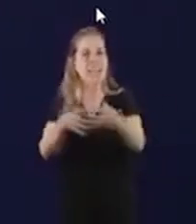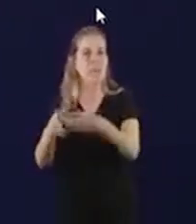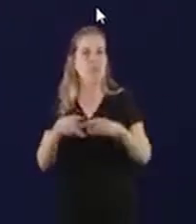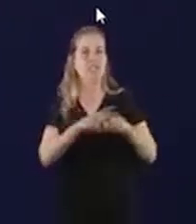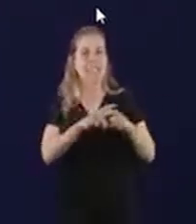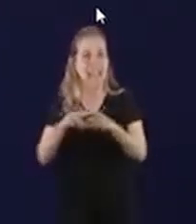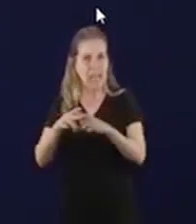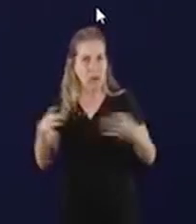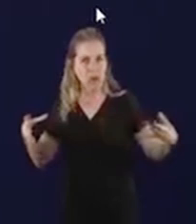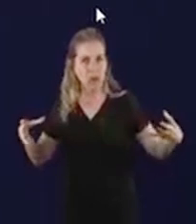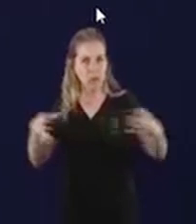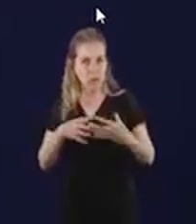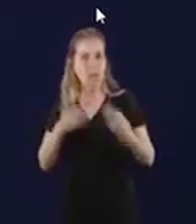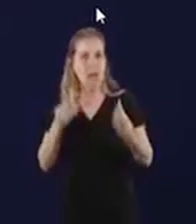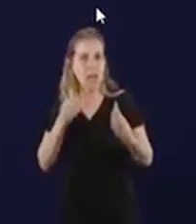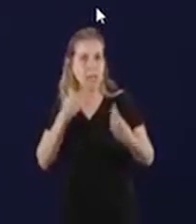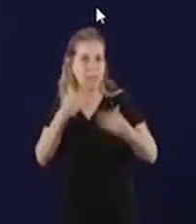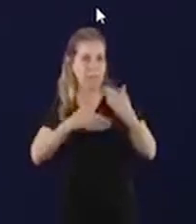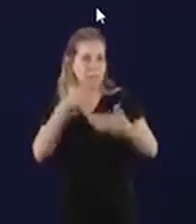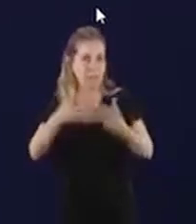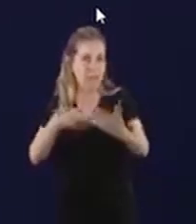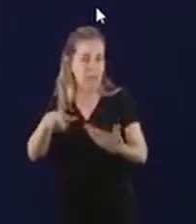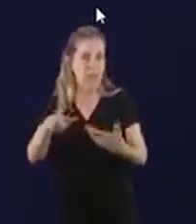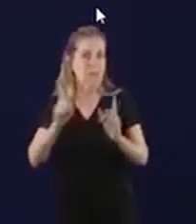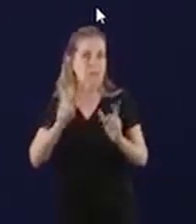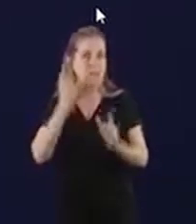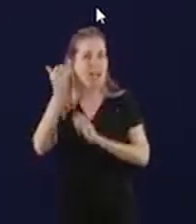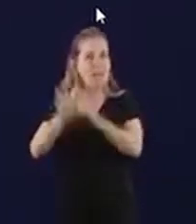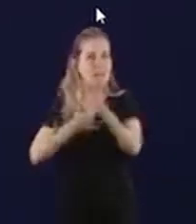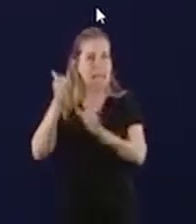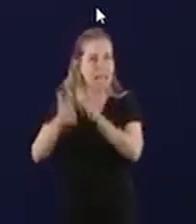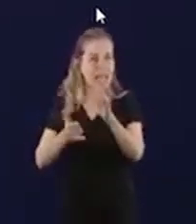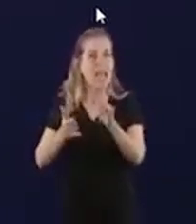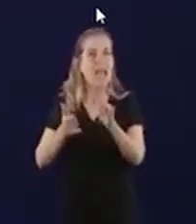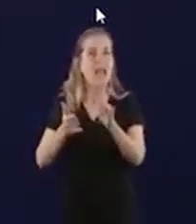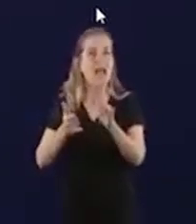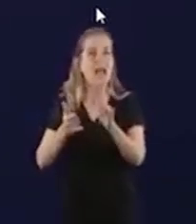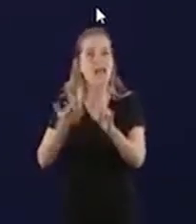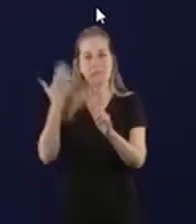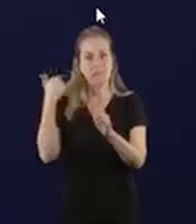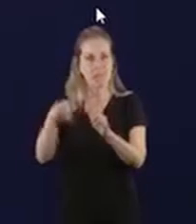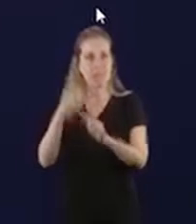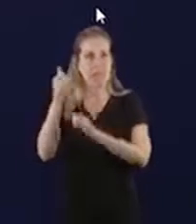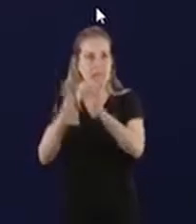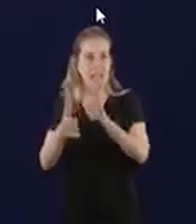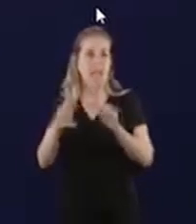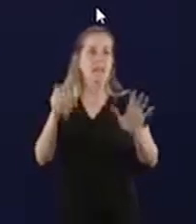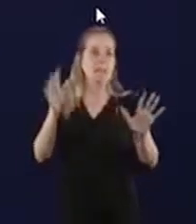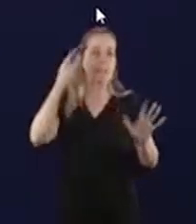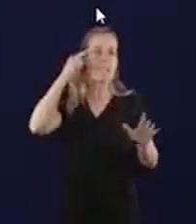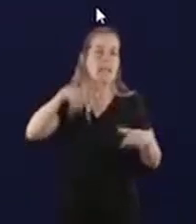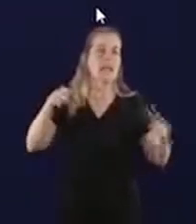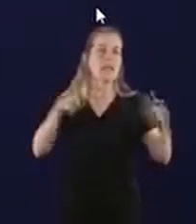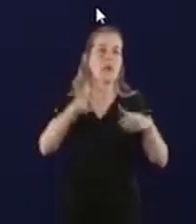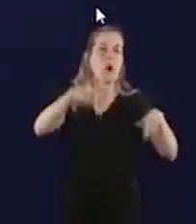para por supuesto avanzar en lo que les había comentado eh les había dicho yo en su momento que la reunión iba a ser hoy que estaba